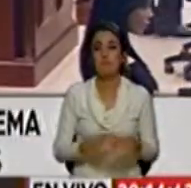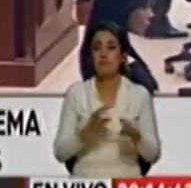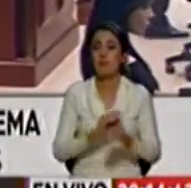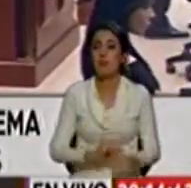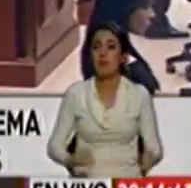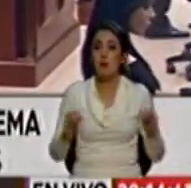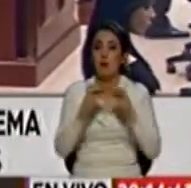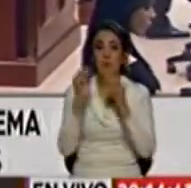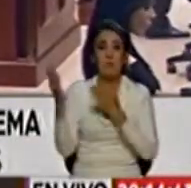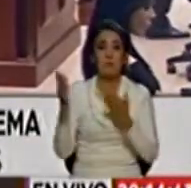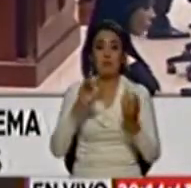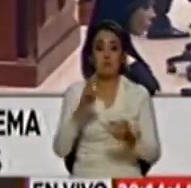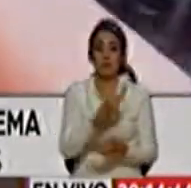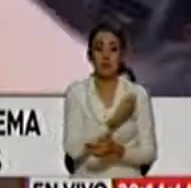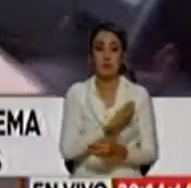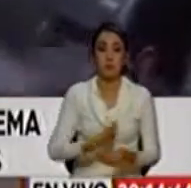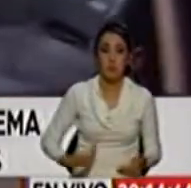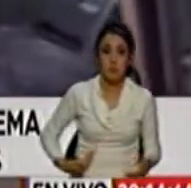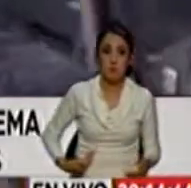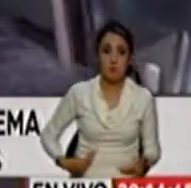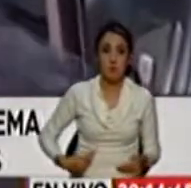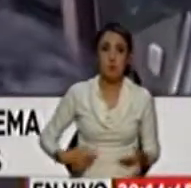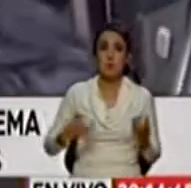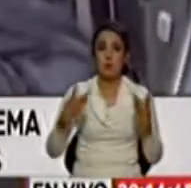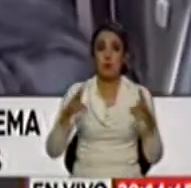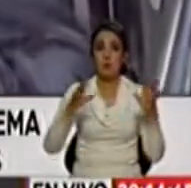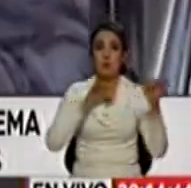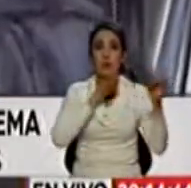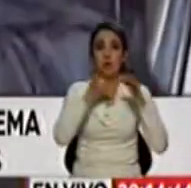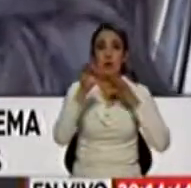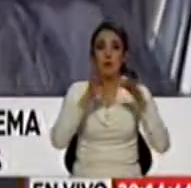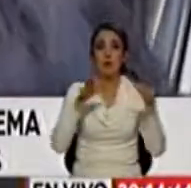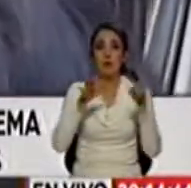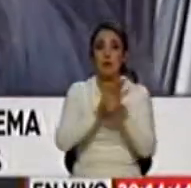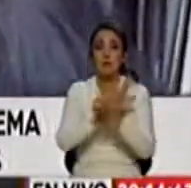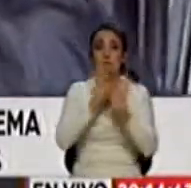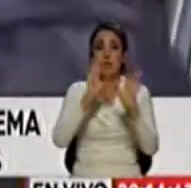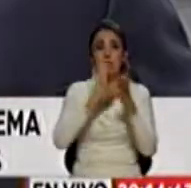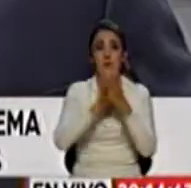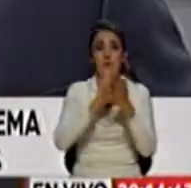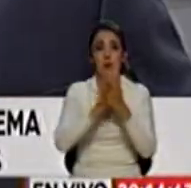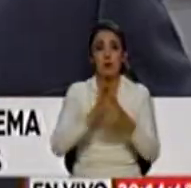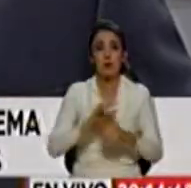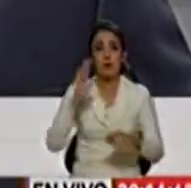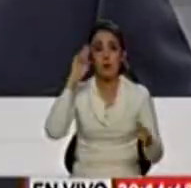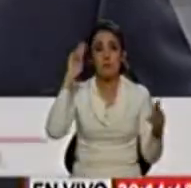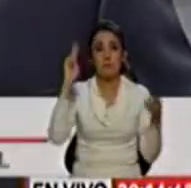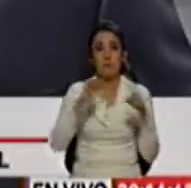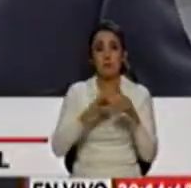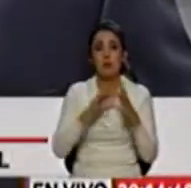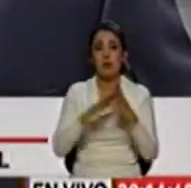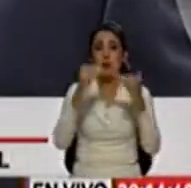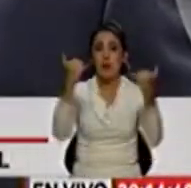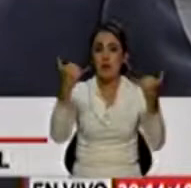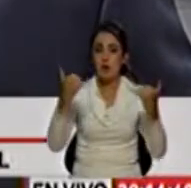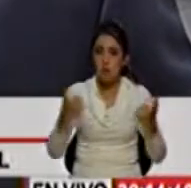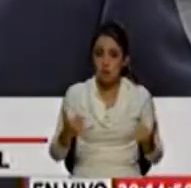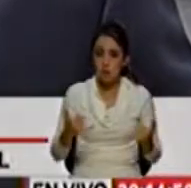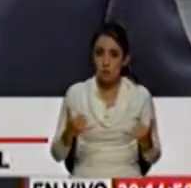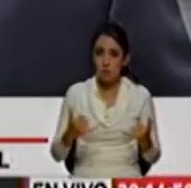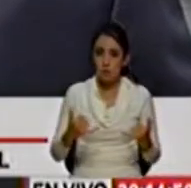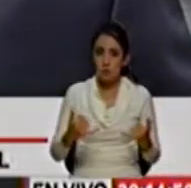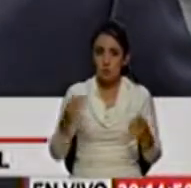para el segundo vicepresidente de la Asamblea, es necesario darle al país un mensaje tranquilizador en estos momentos. Yo creo que ya